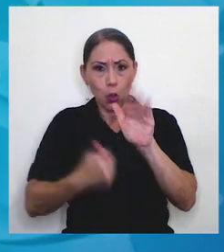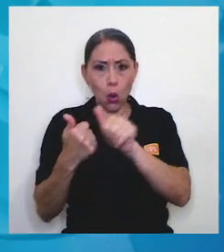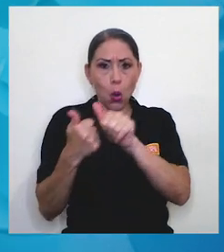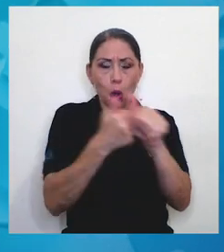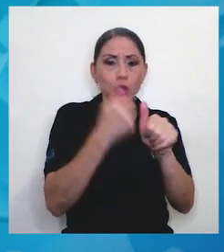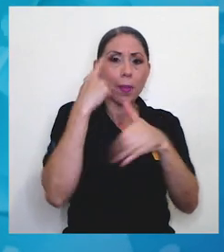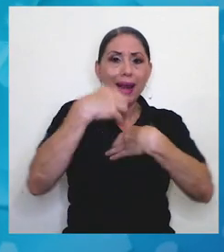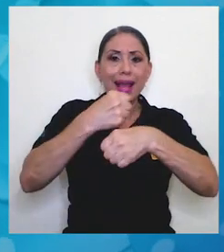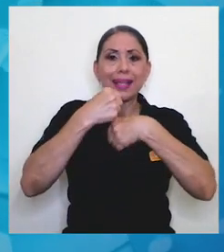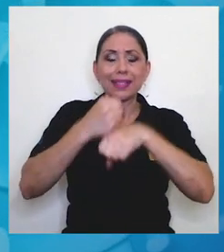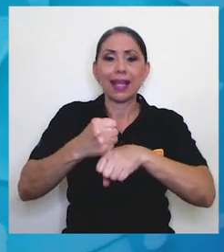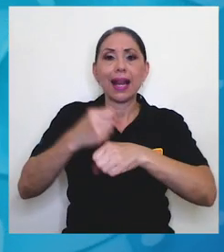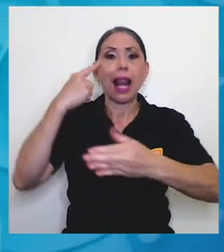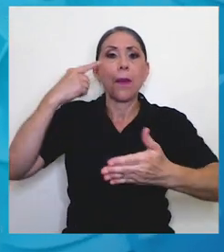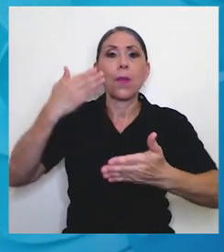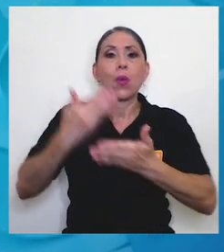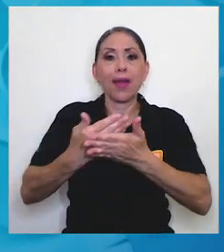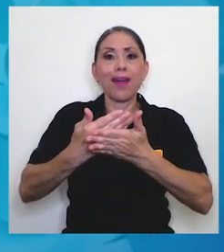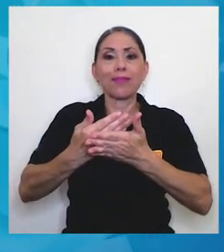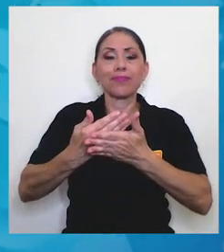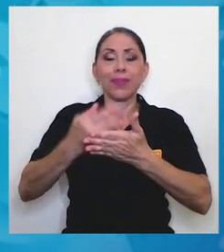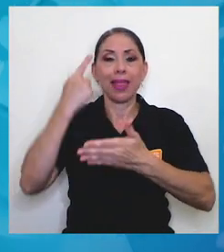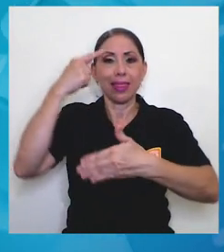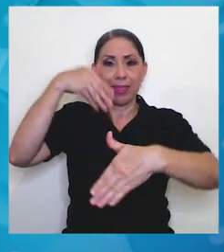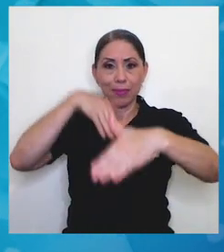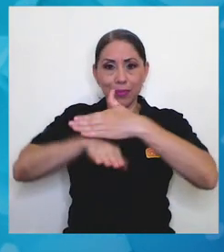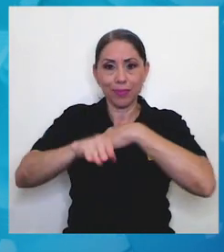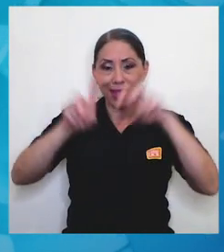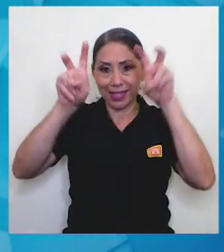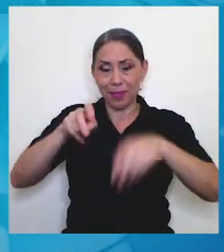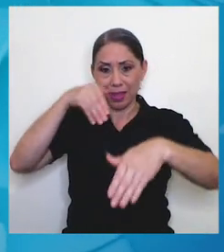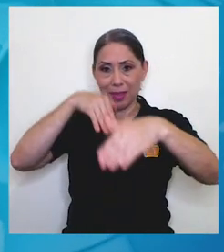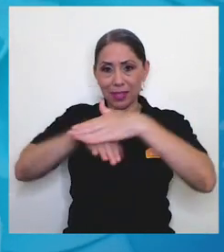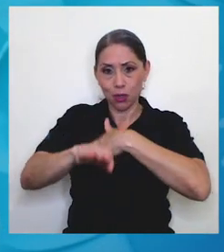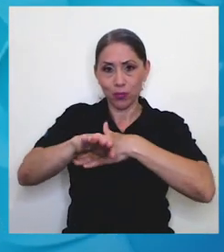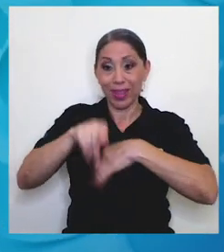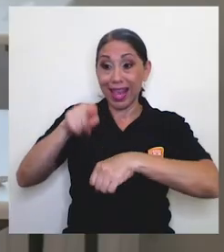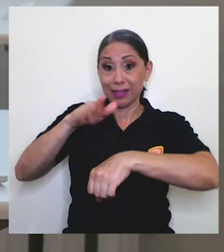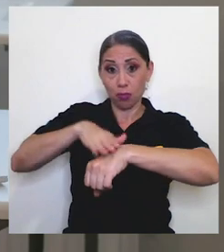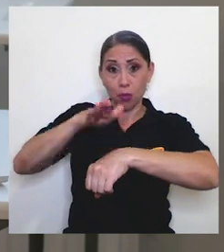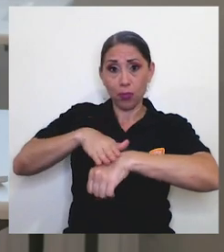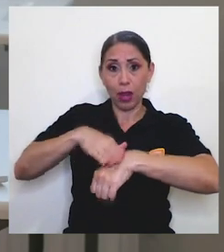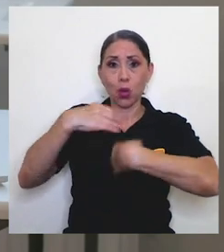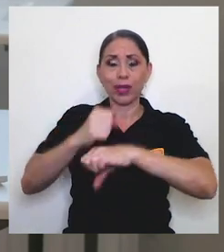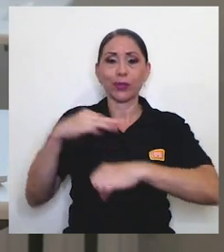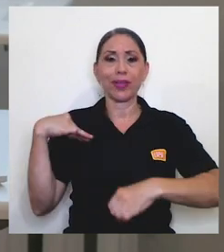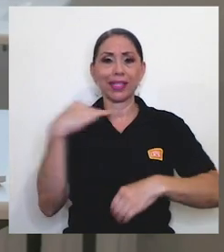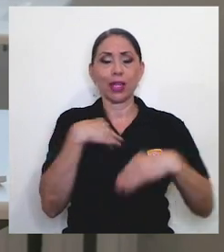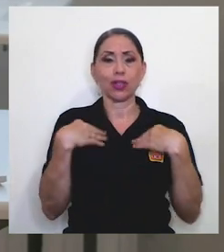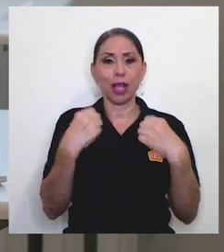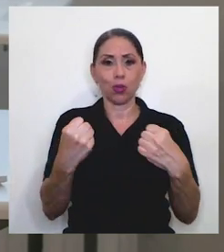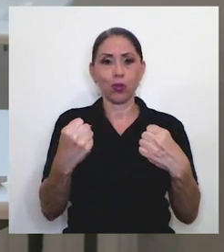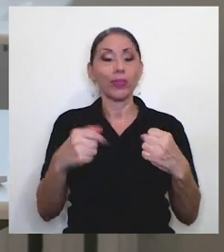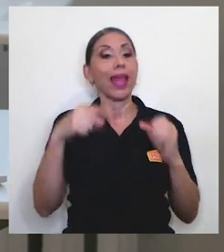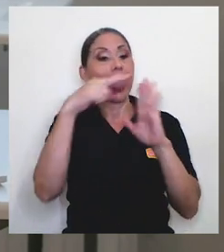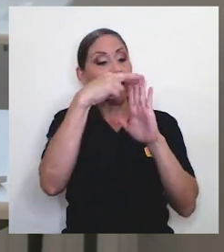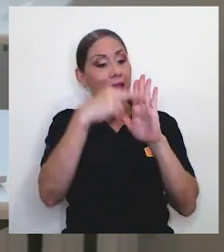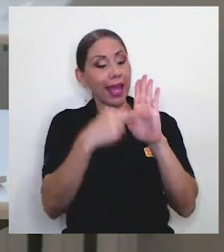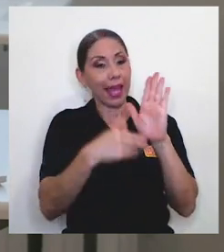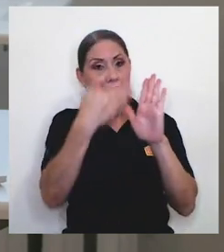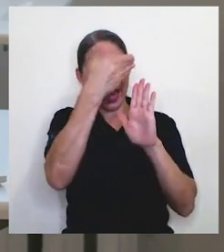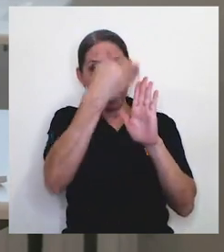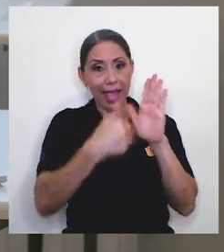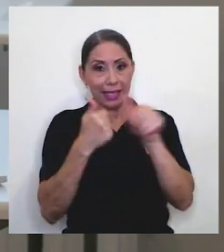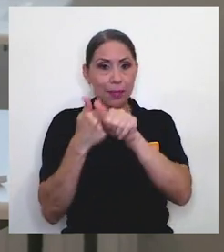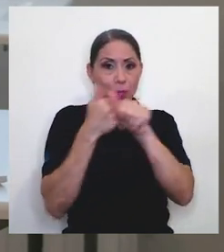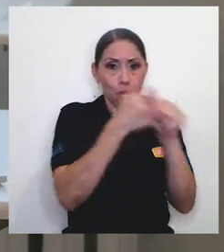aptitud académica o examen de admisión por parte del Ministerio de Salud. El protocolo y la preparación de